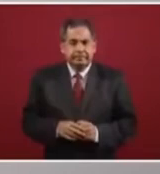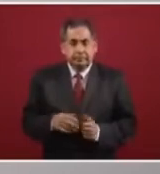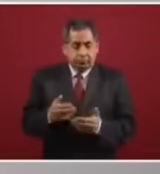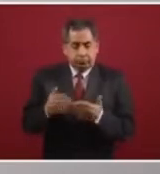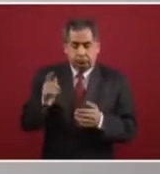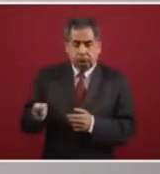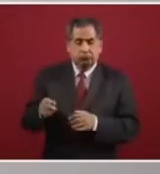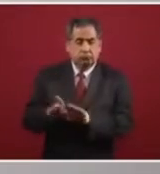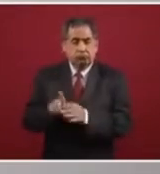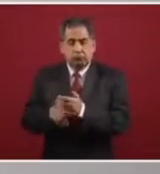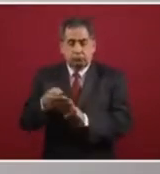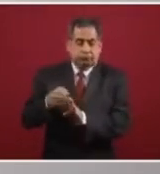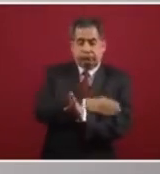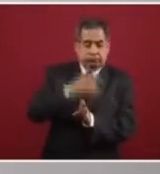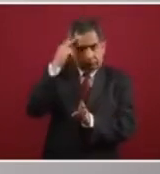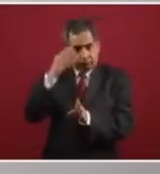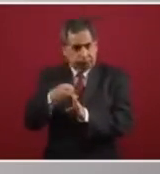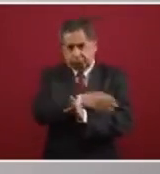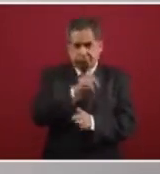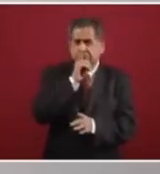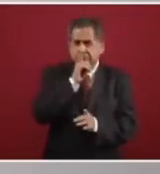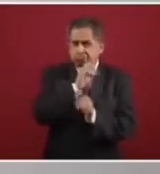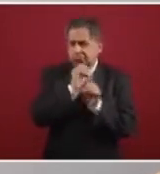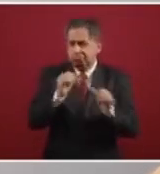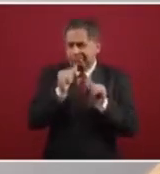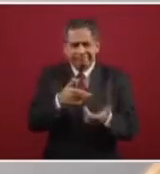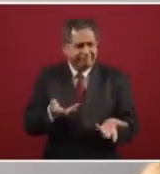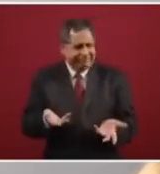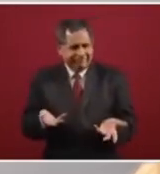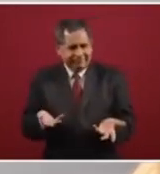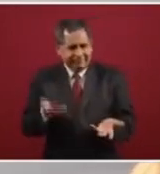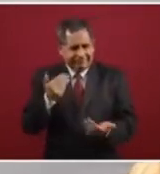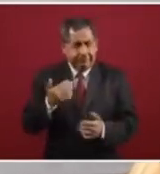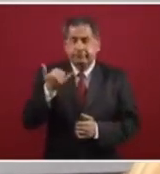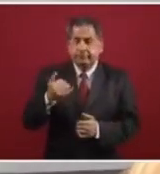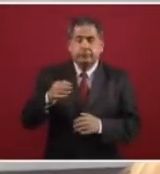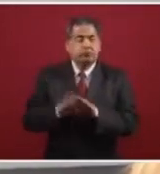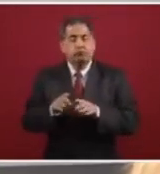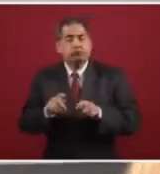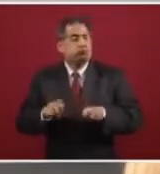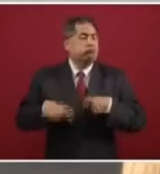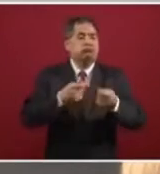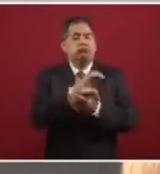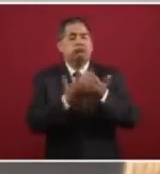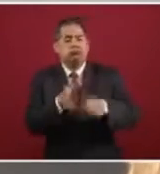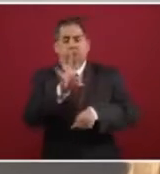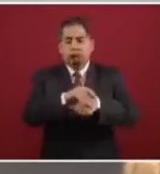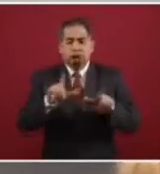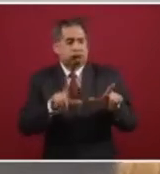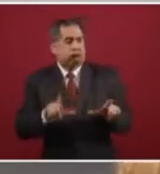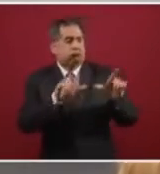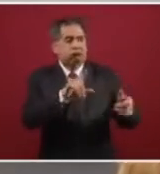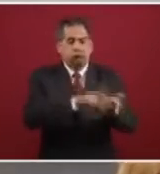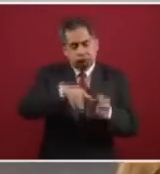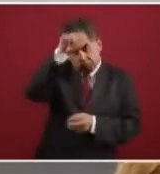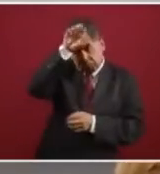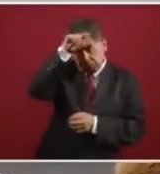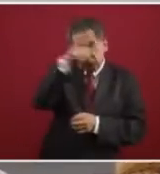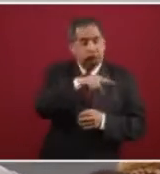hasta antes del porfiriato. Y como se agrega la concesión a una mejor empresa